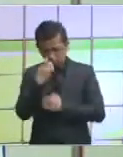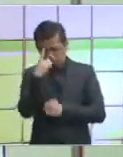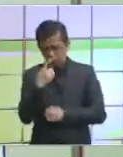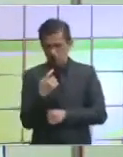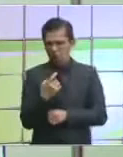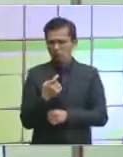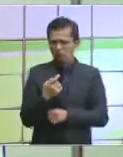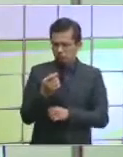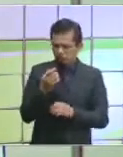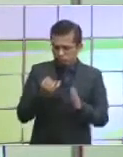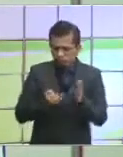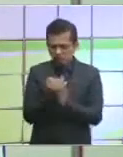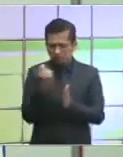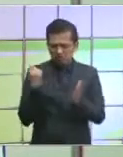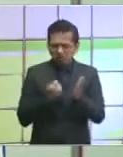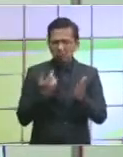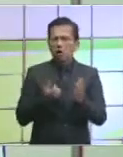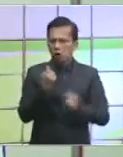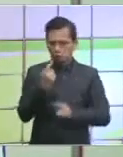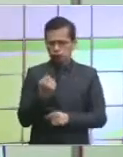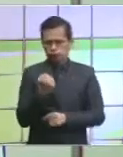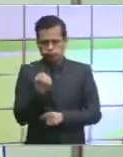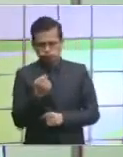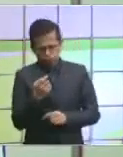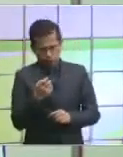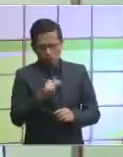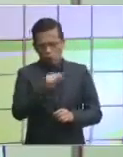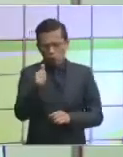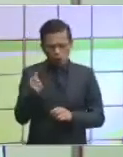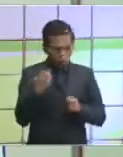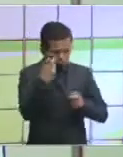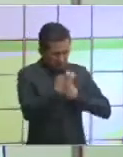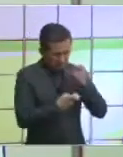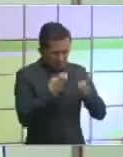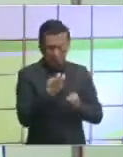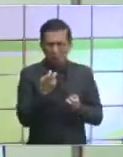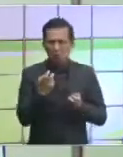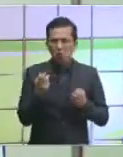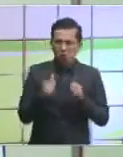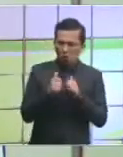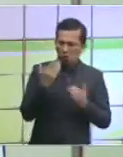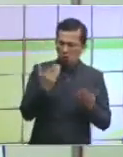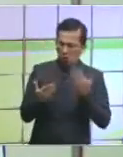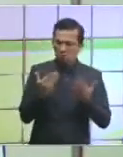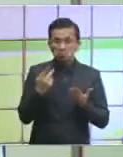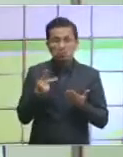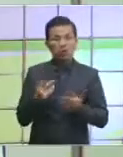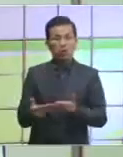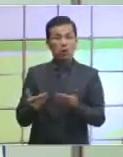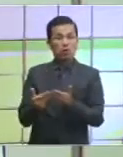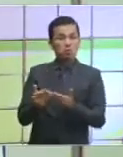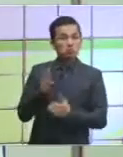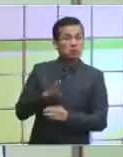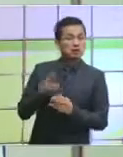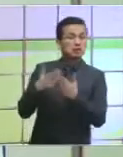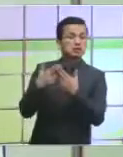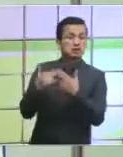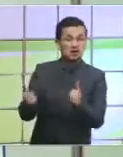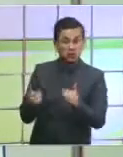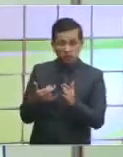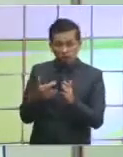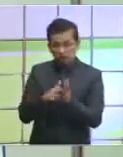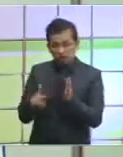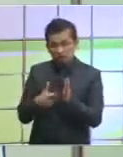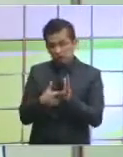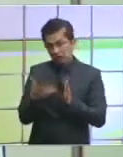algunos comparando con otras cosas hoy en día prácticamente no hay ningún no hay ninguna revista que el bajo entonces ahí si hay